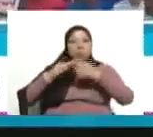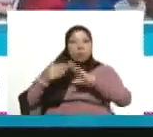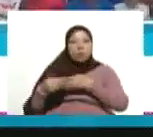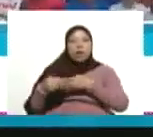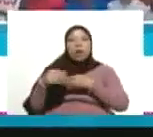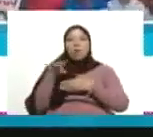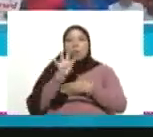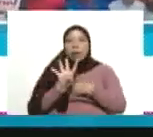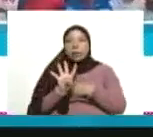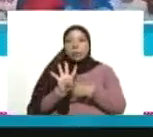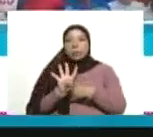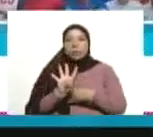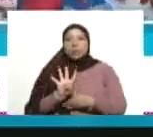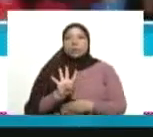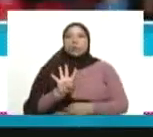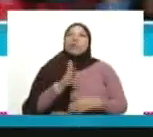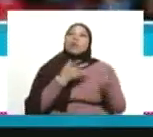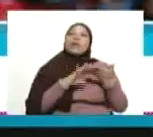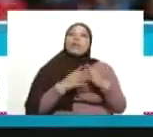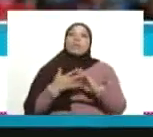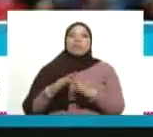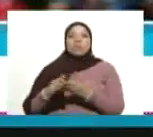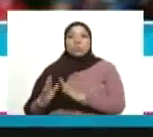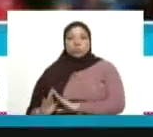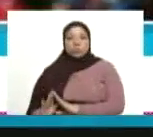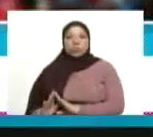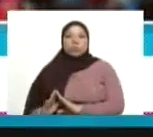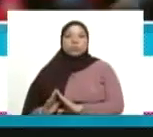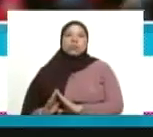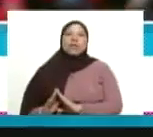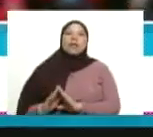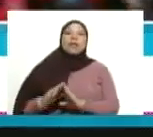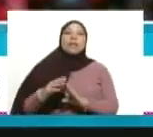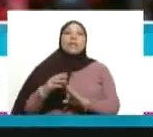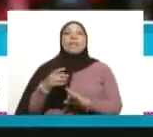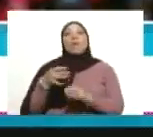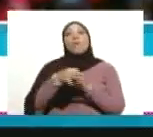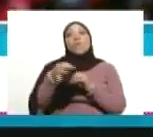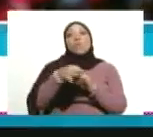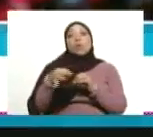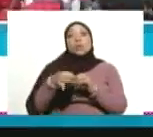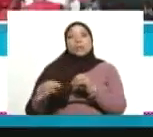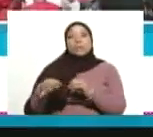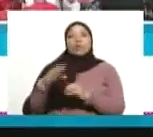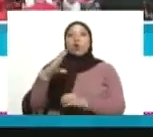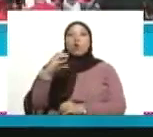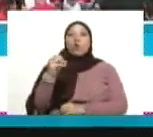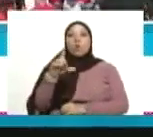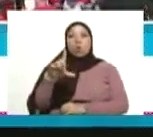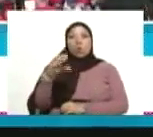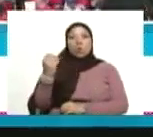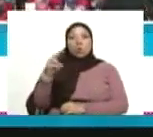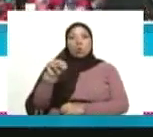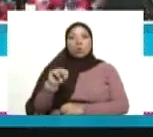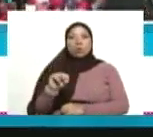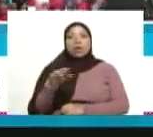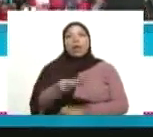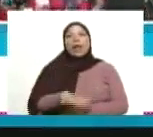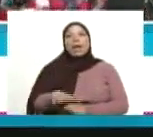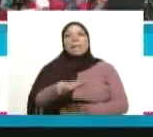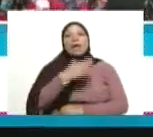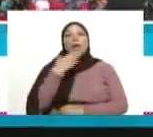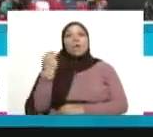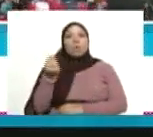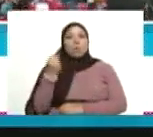4, en la comunidad Caracol y San Carlos, en el municipio de Colón, en la Plaza de la Juventud